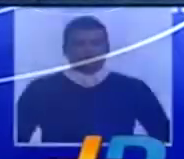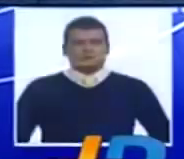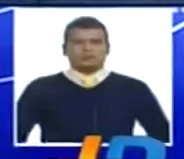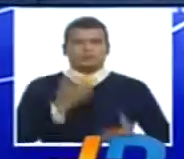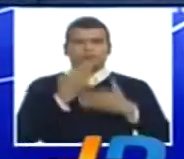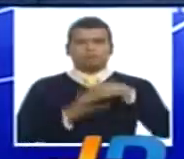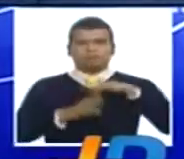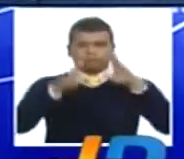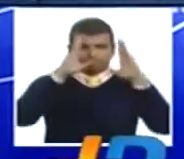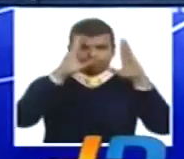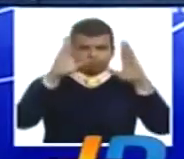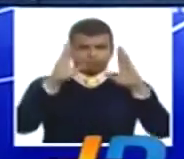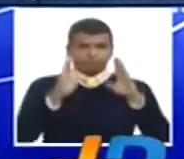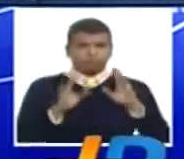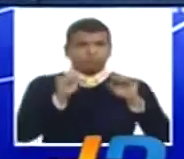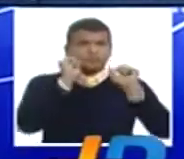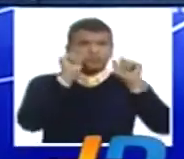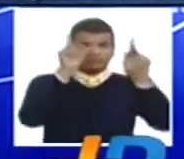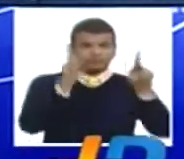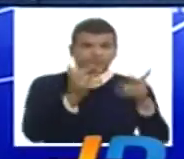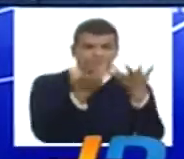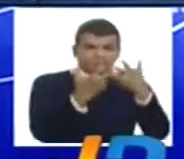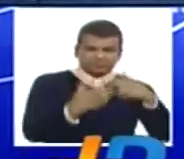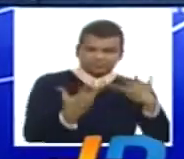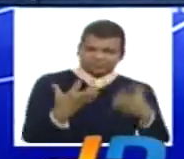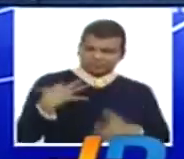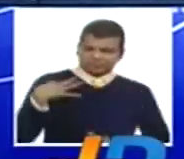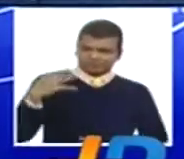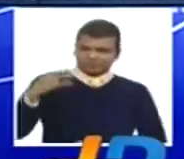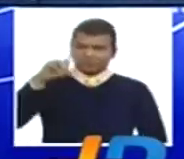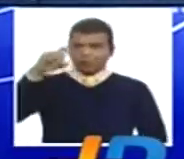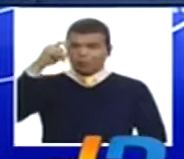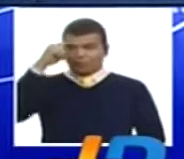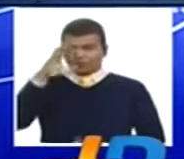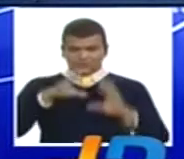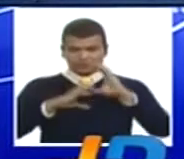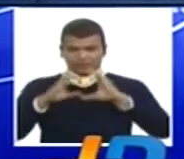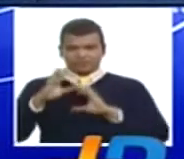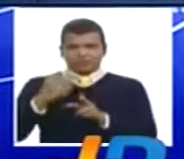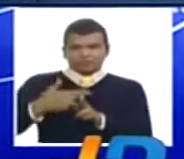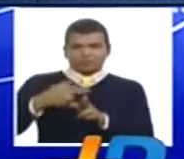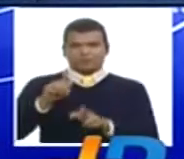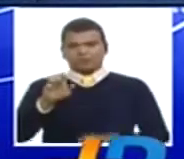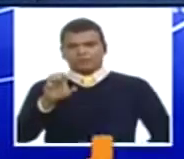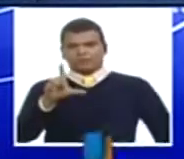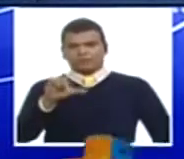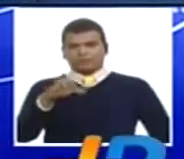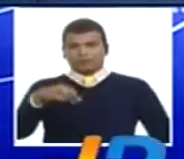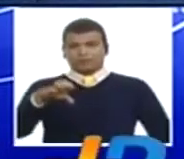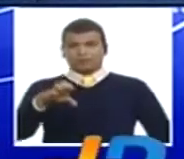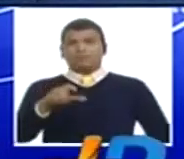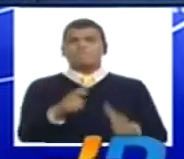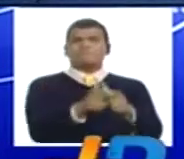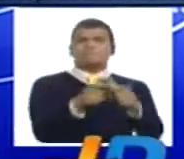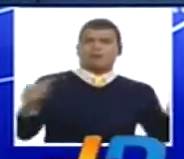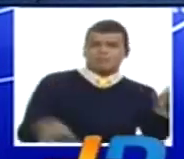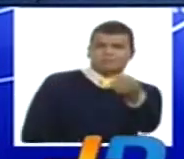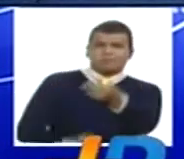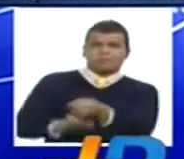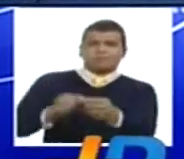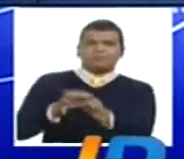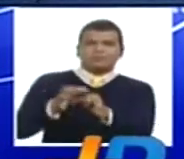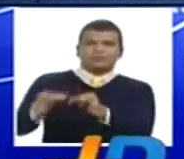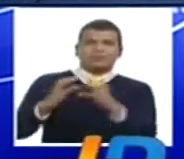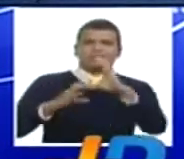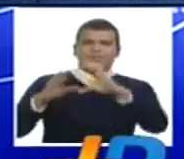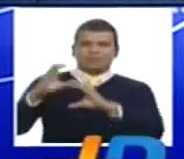Gracias por seguir con nosotros. El empresario y aspirante a la gobernación del Cauca, Felipe Muñoz, recibió hoy una importante adhesión en el municipio de Santander de